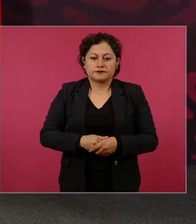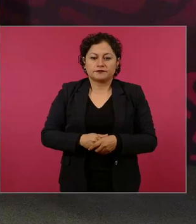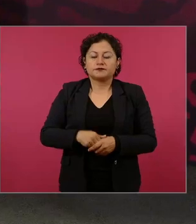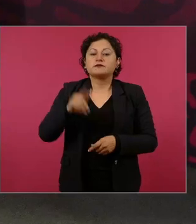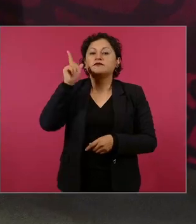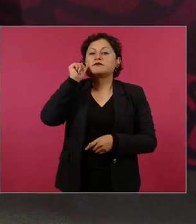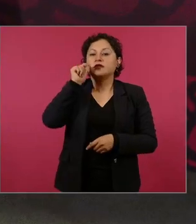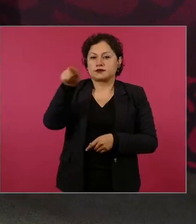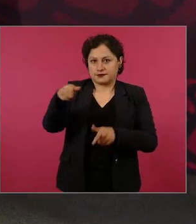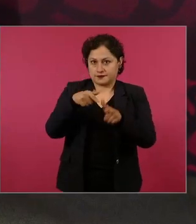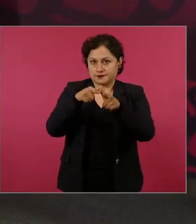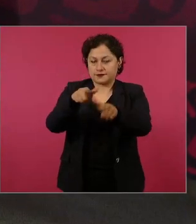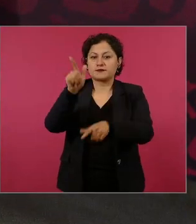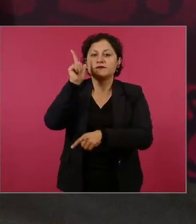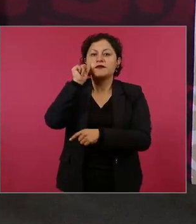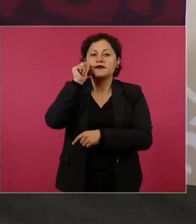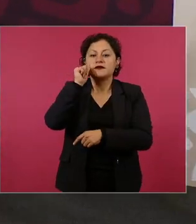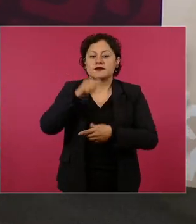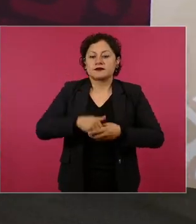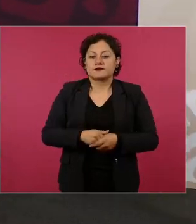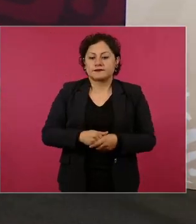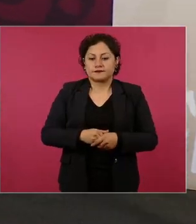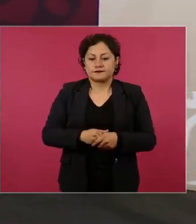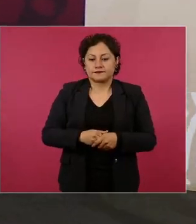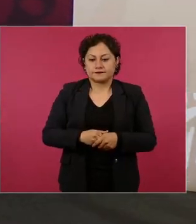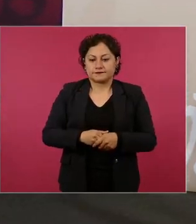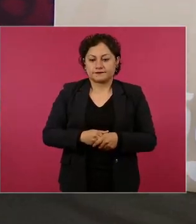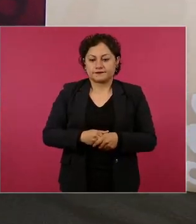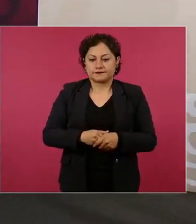Mañana terminas los.